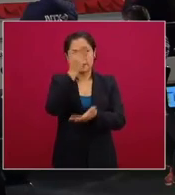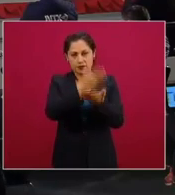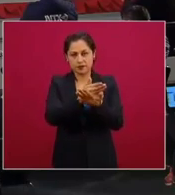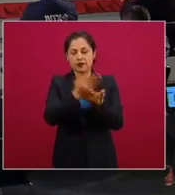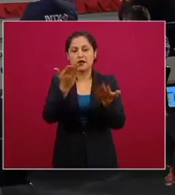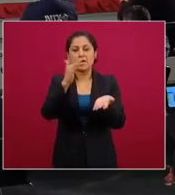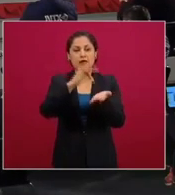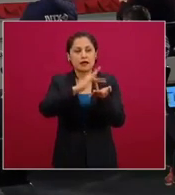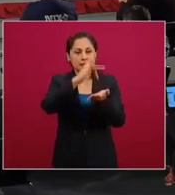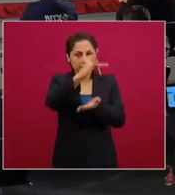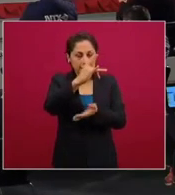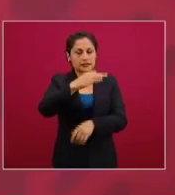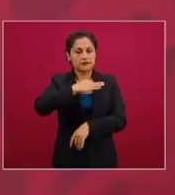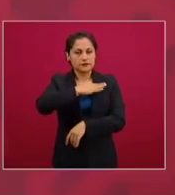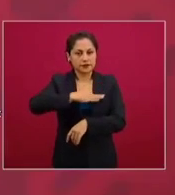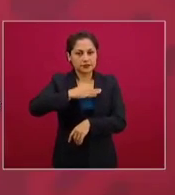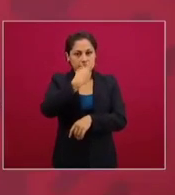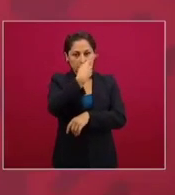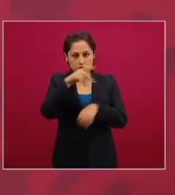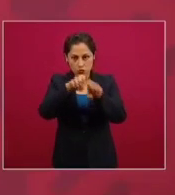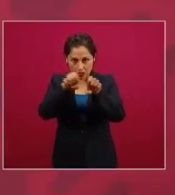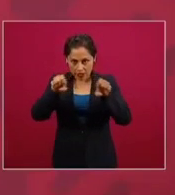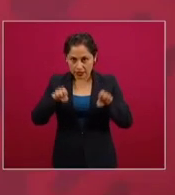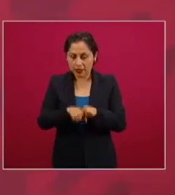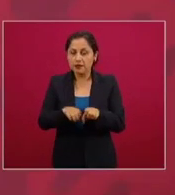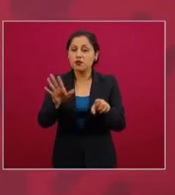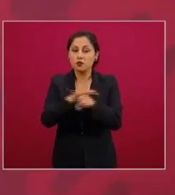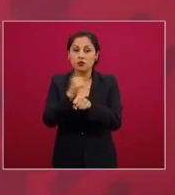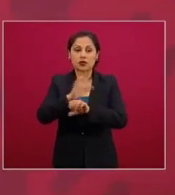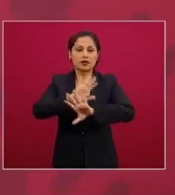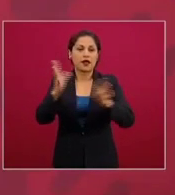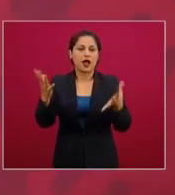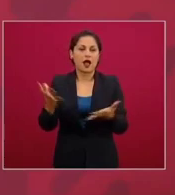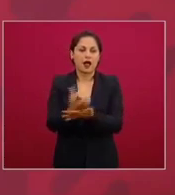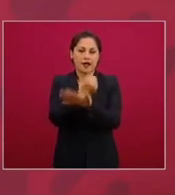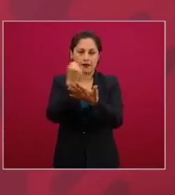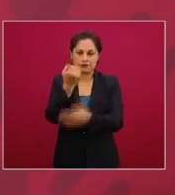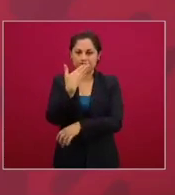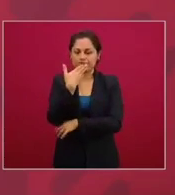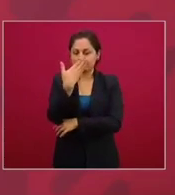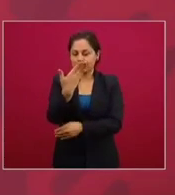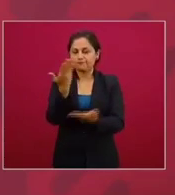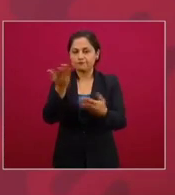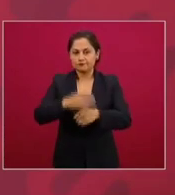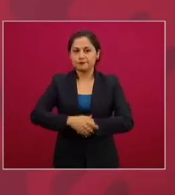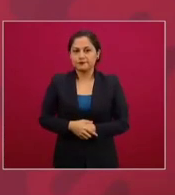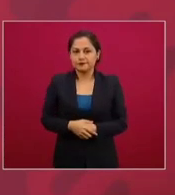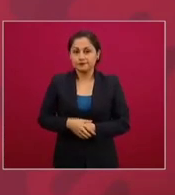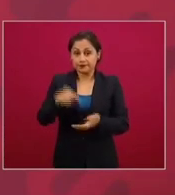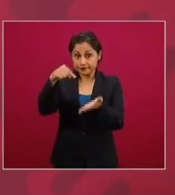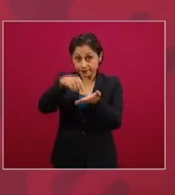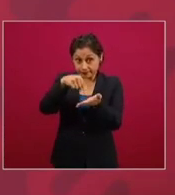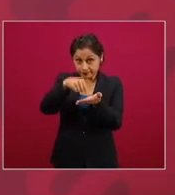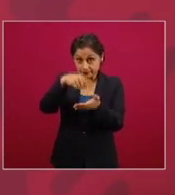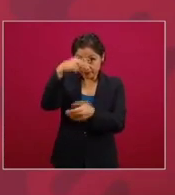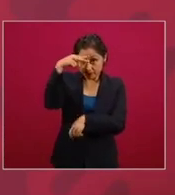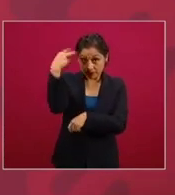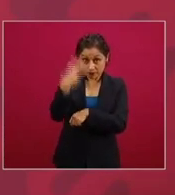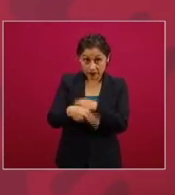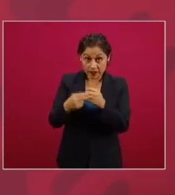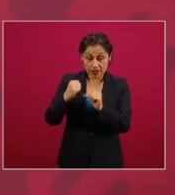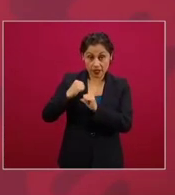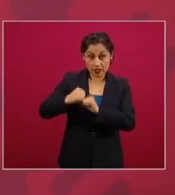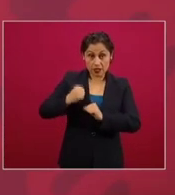a la misión mexicana por este logro. Es la resolución que México ha presentado ante la ONU